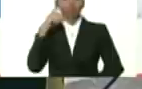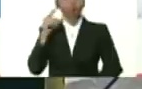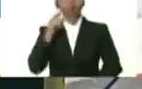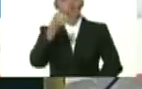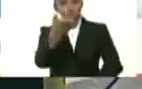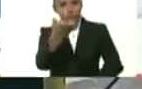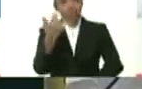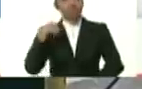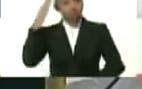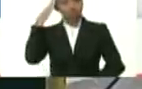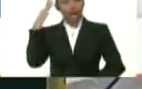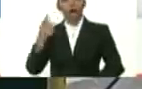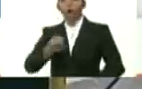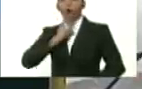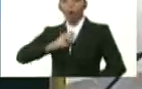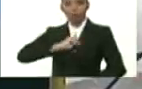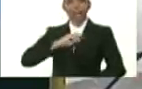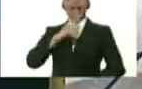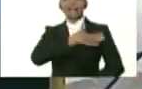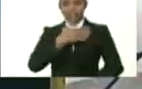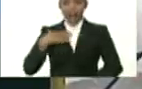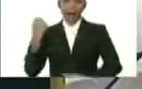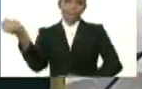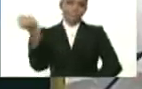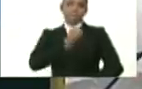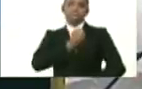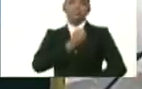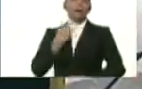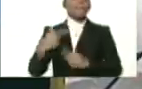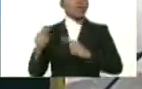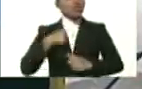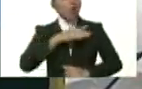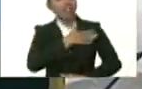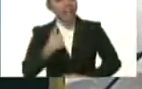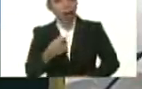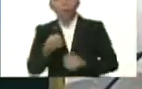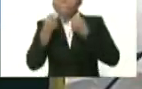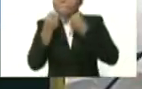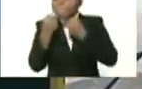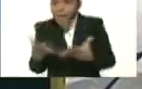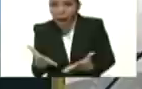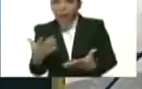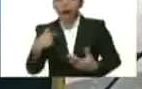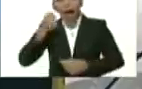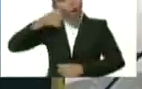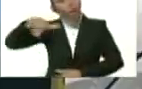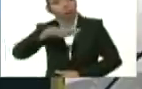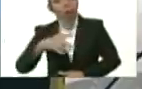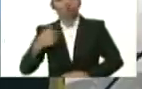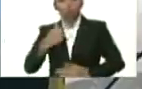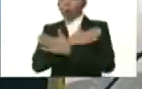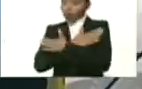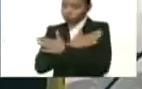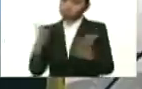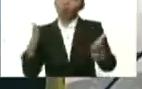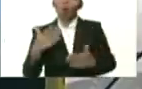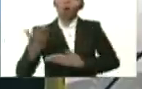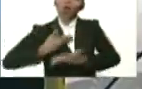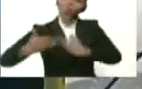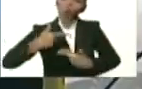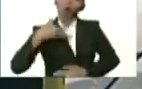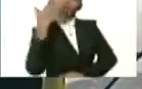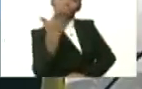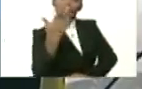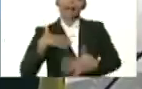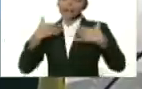odia, usted me quiere matar, pero yo quiero el bien para los pueblos y estoy dispuesto a colaborar con usted para